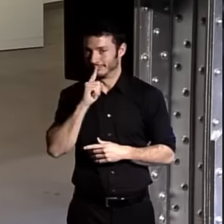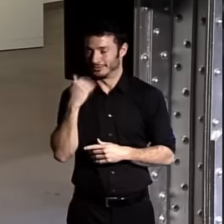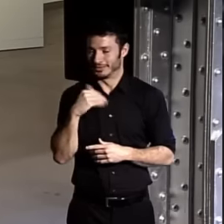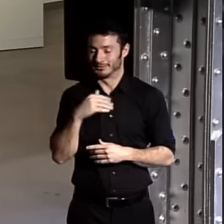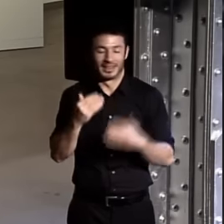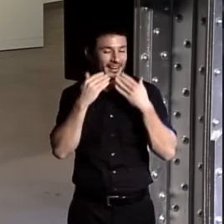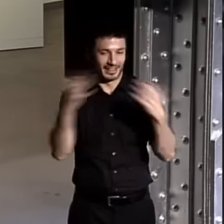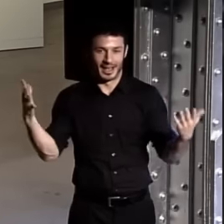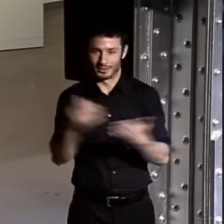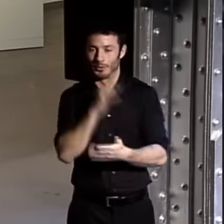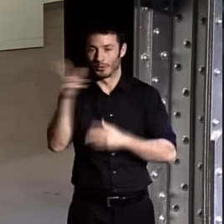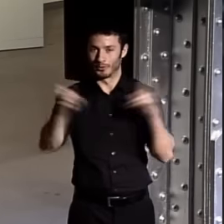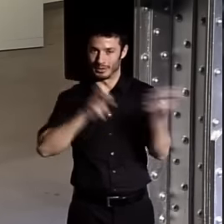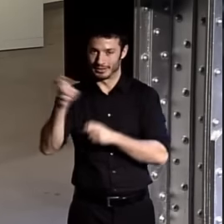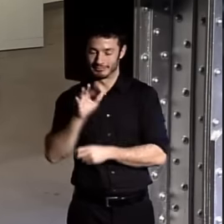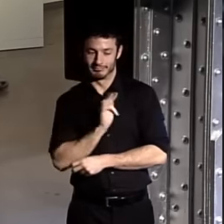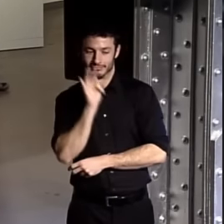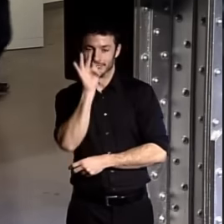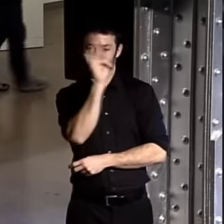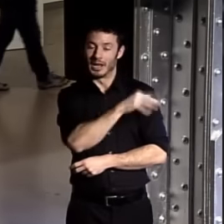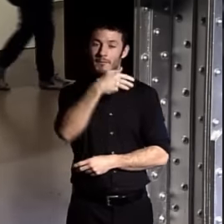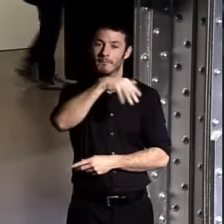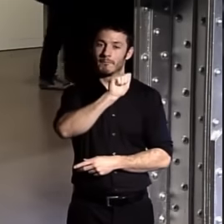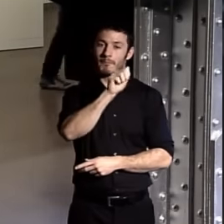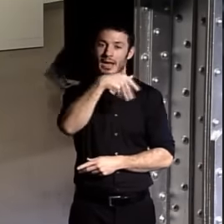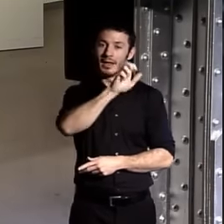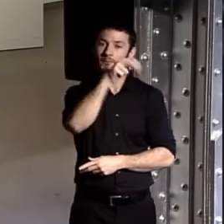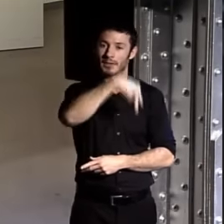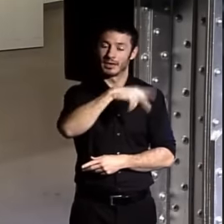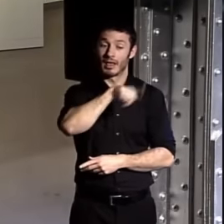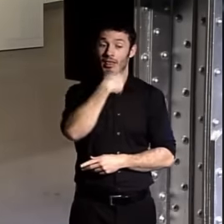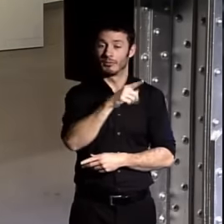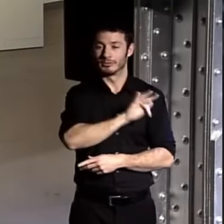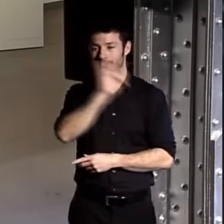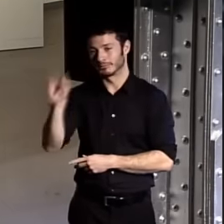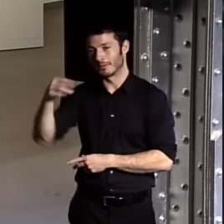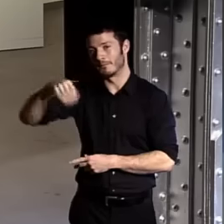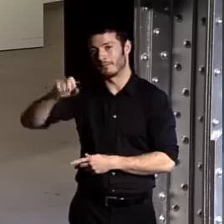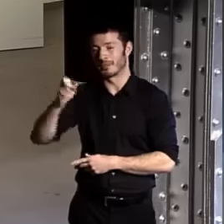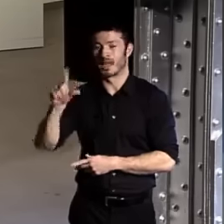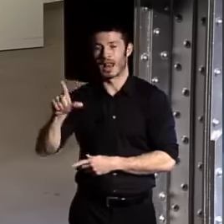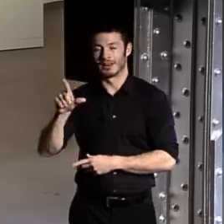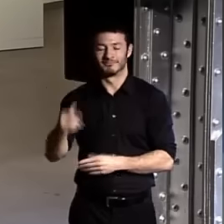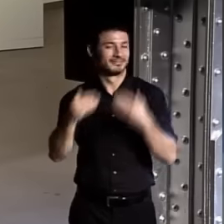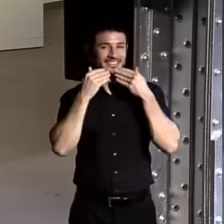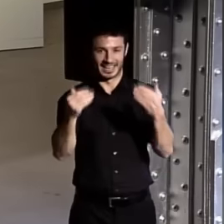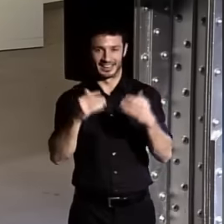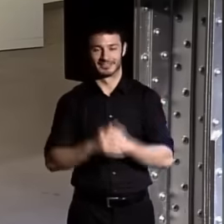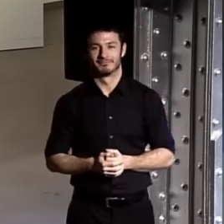por venir de verdad voy a ceder la palabra primero a mam si queréis y luego a Miguel de acuerdo muchas